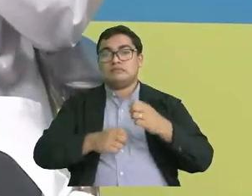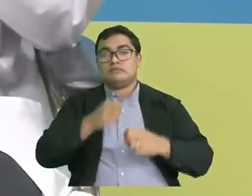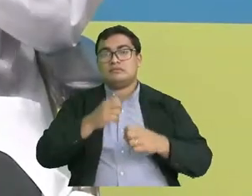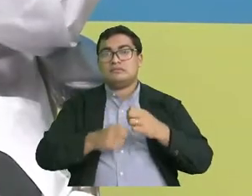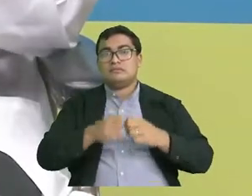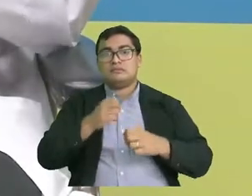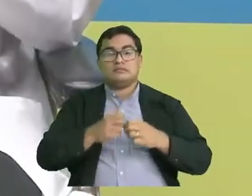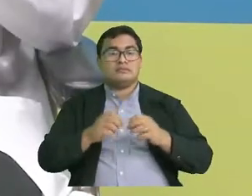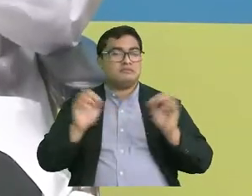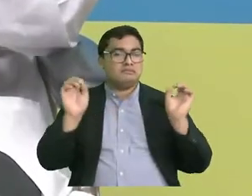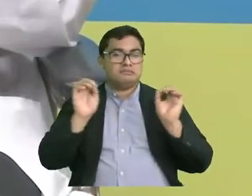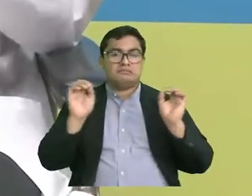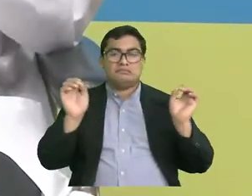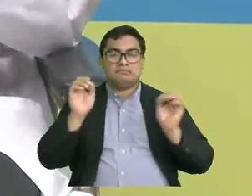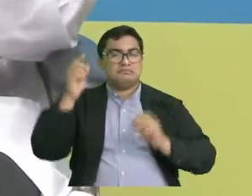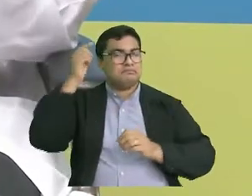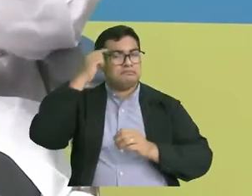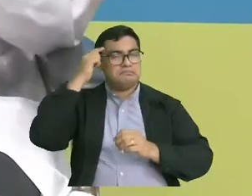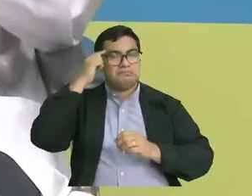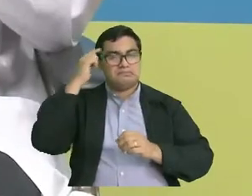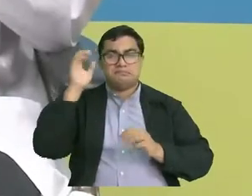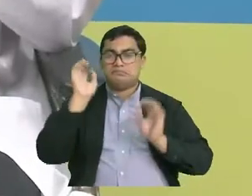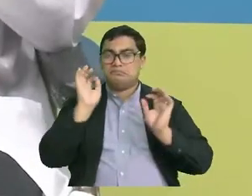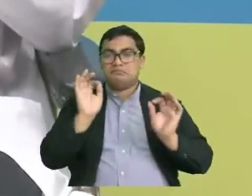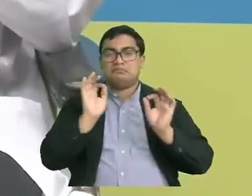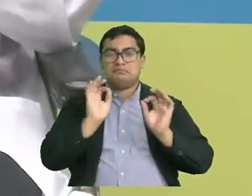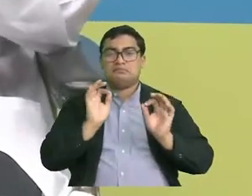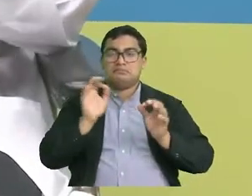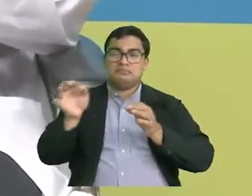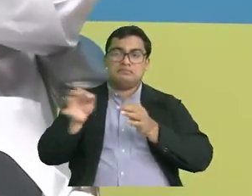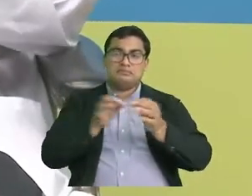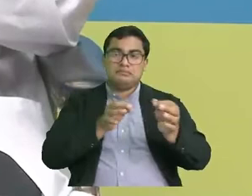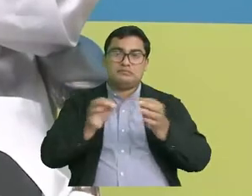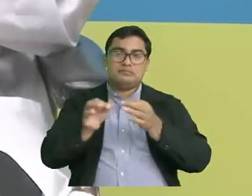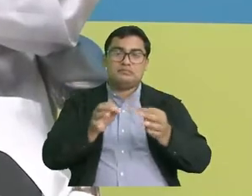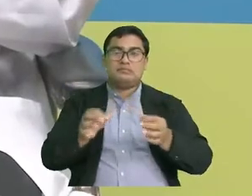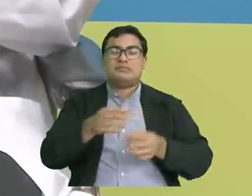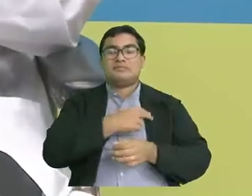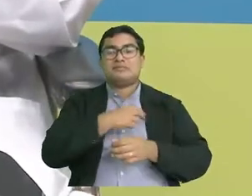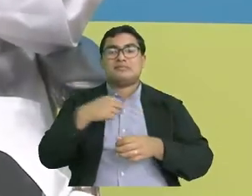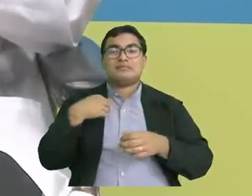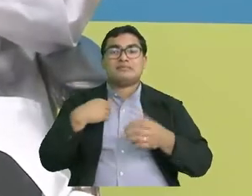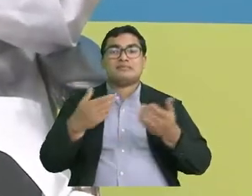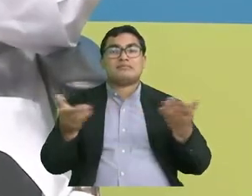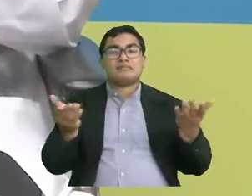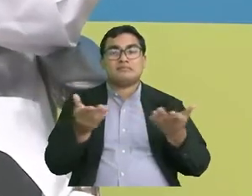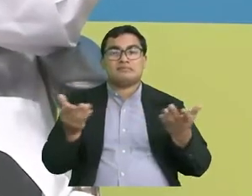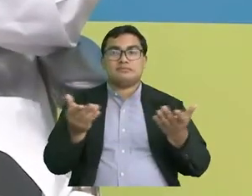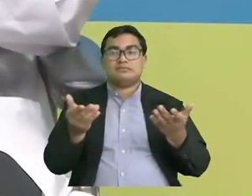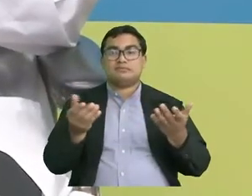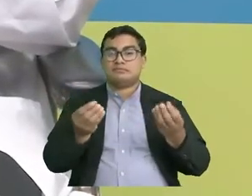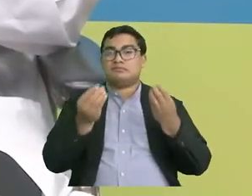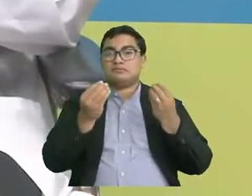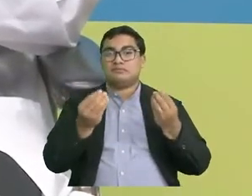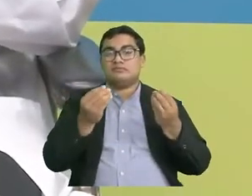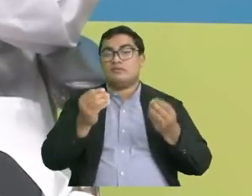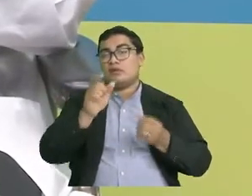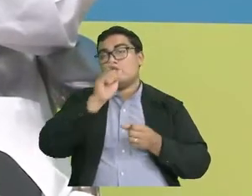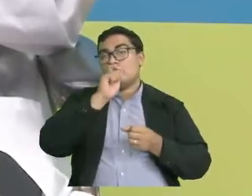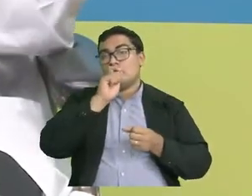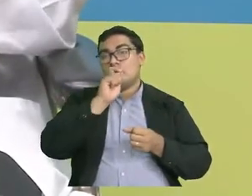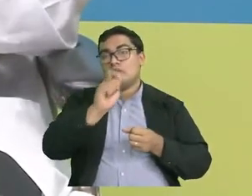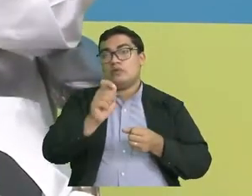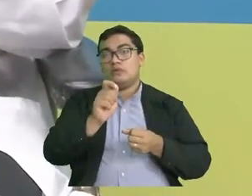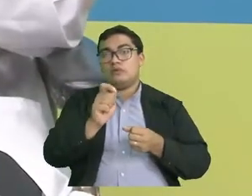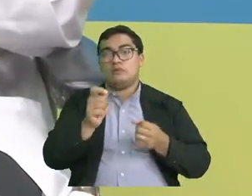decir, están conscientes de todo lo que se les va a explicar y les va a pasar. Y la mayoría opta